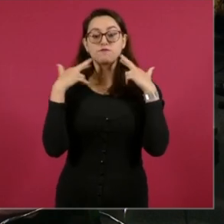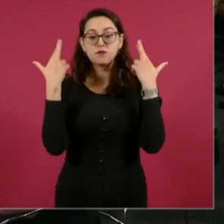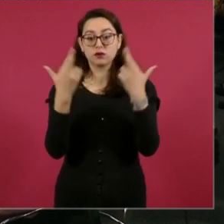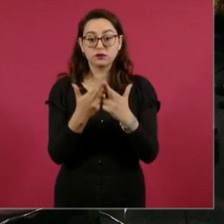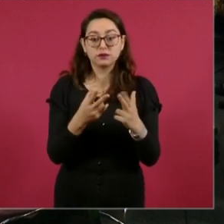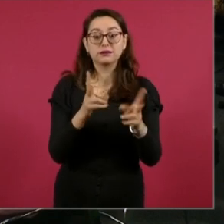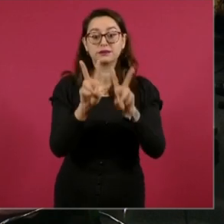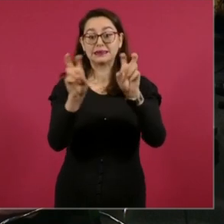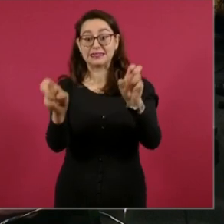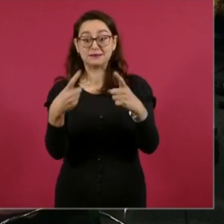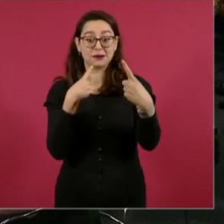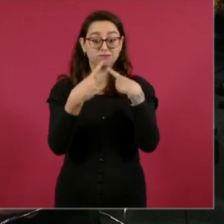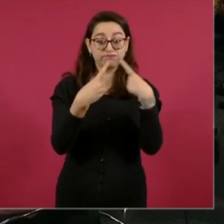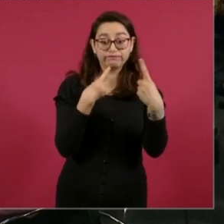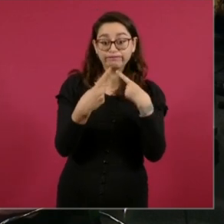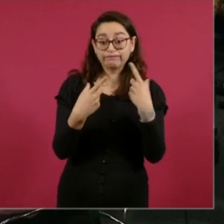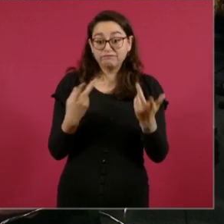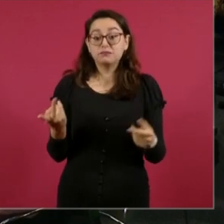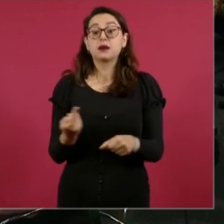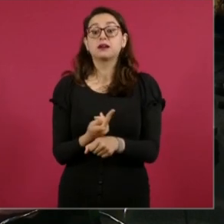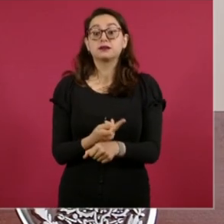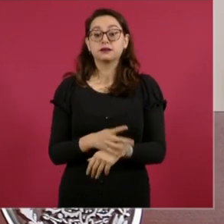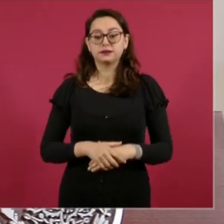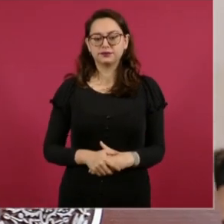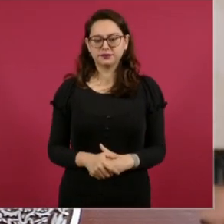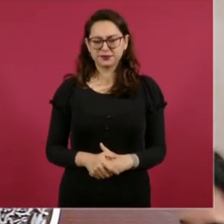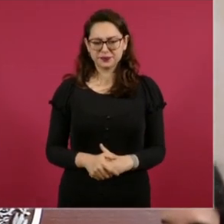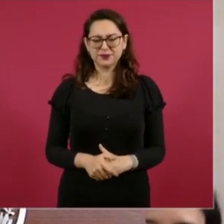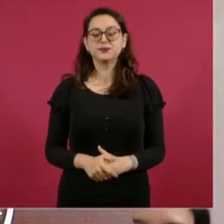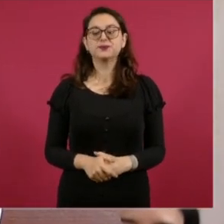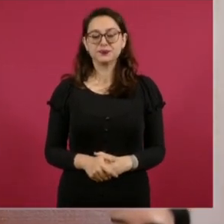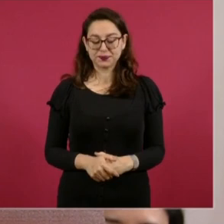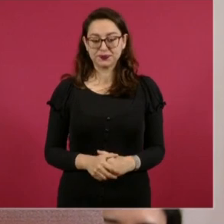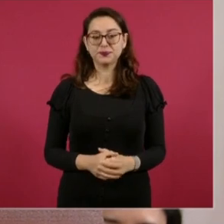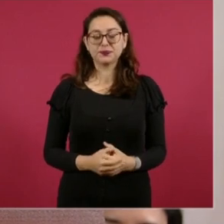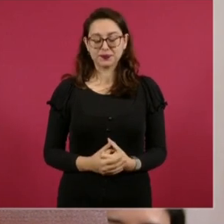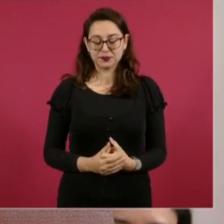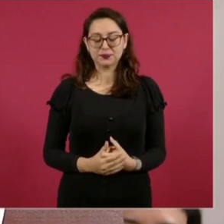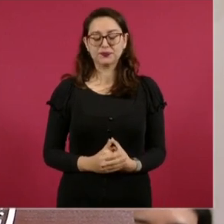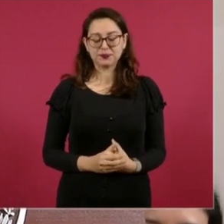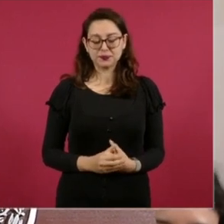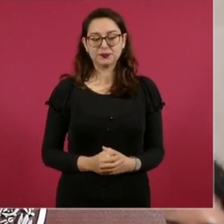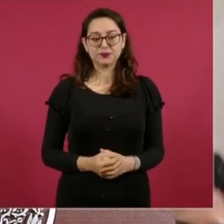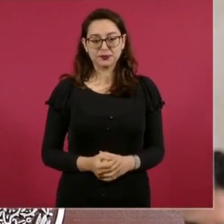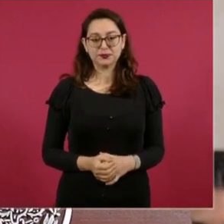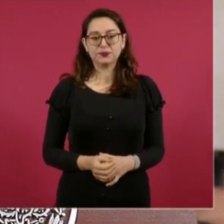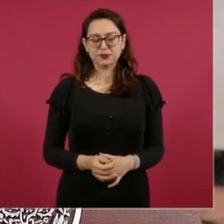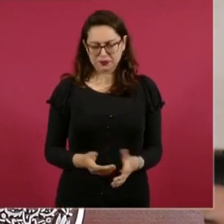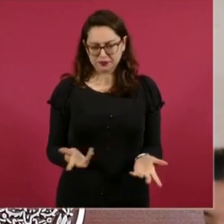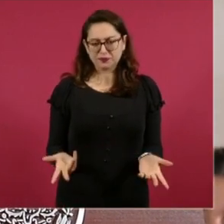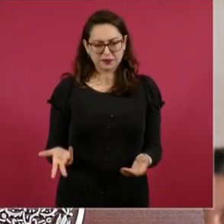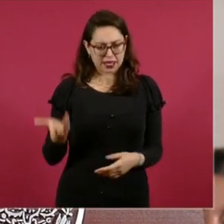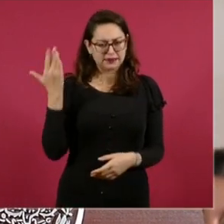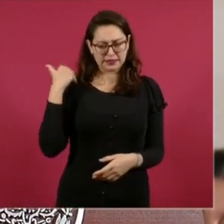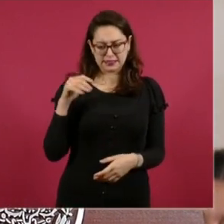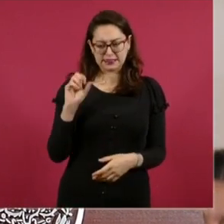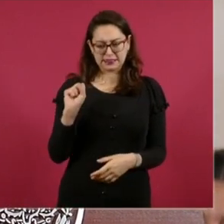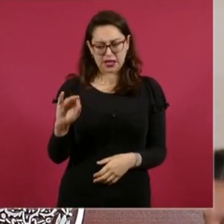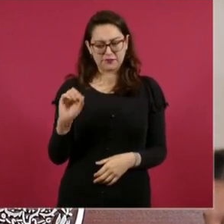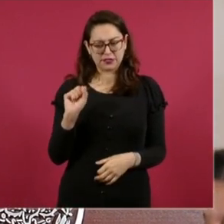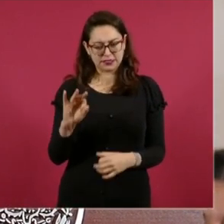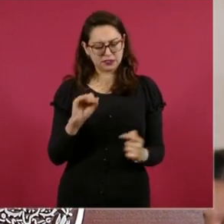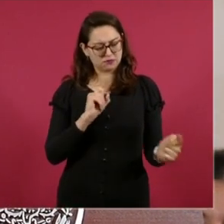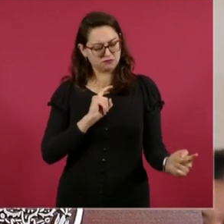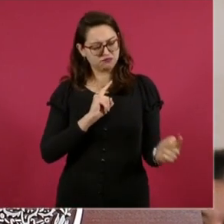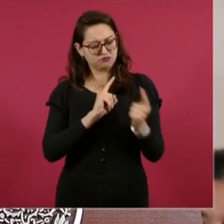América del Norte? Sí, lo estamos tratando. Él me lo planteó en San Francisco, en la